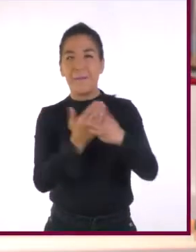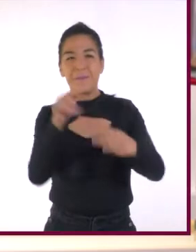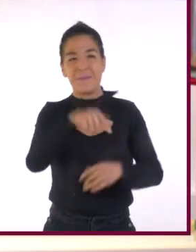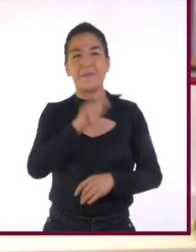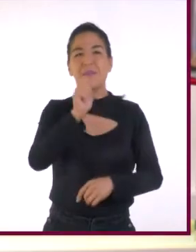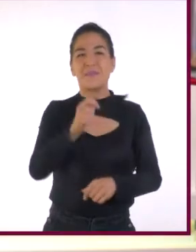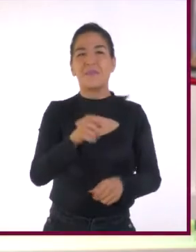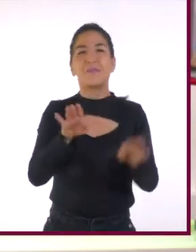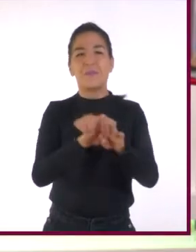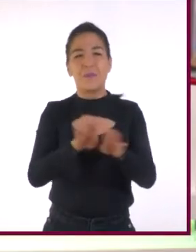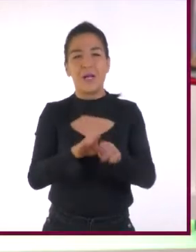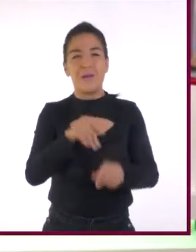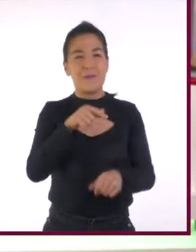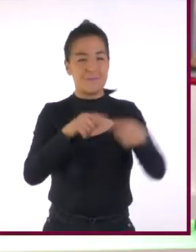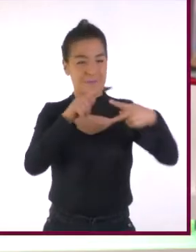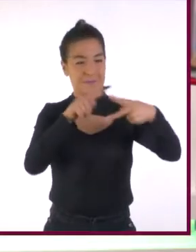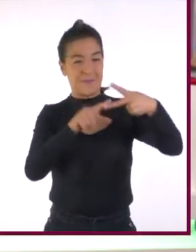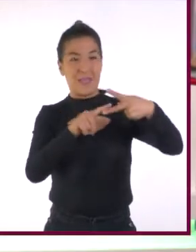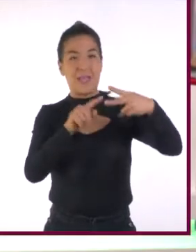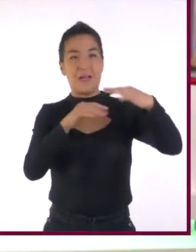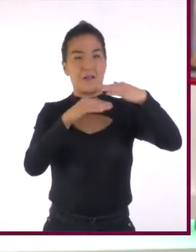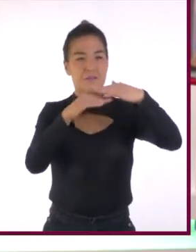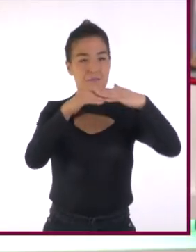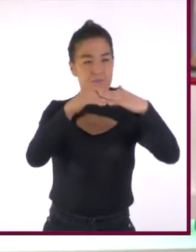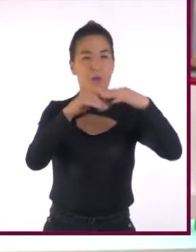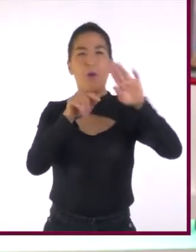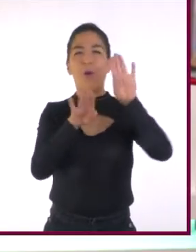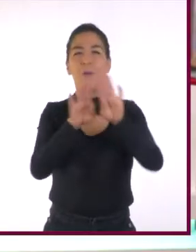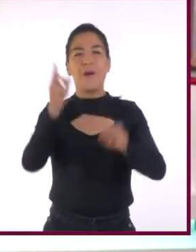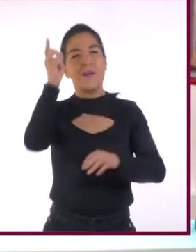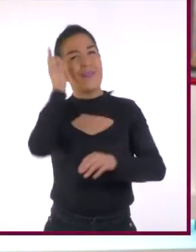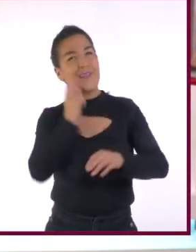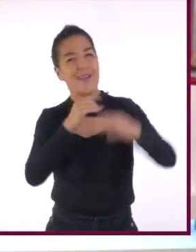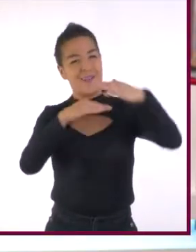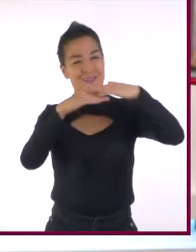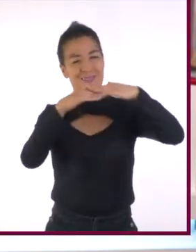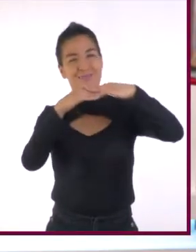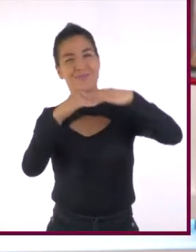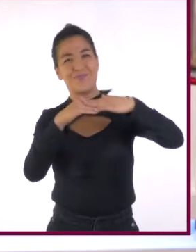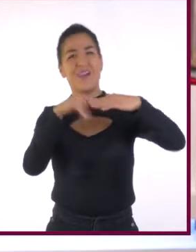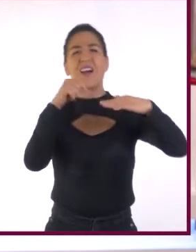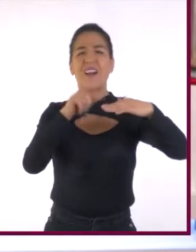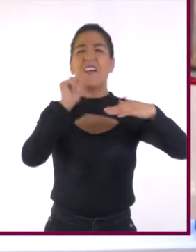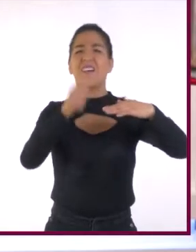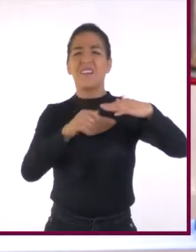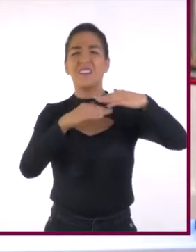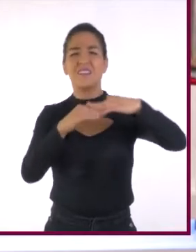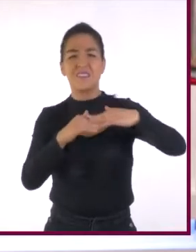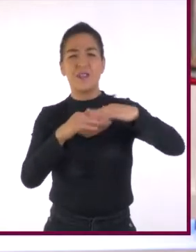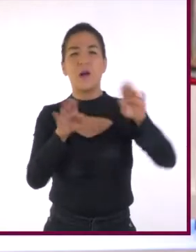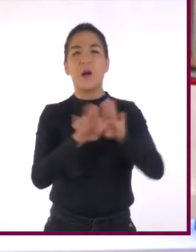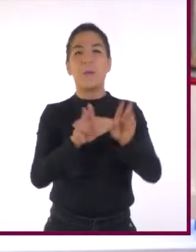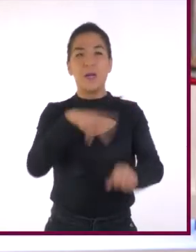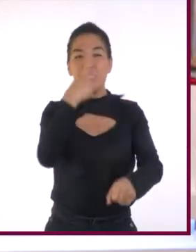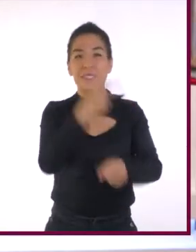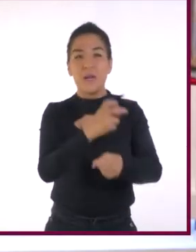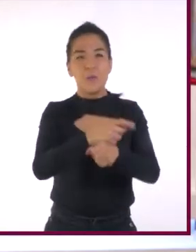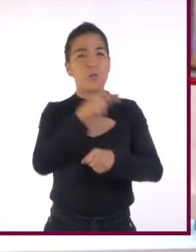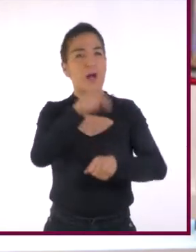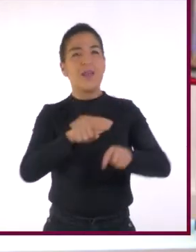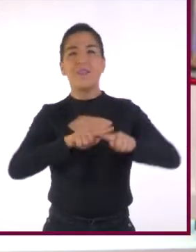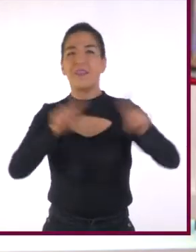principio de que la mitad de nuestro segundo libro está flotando y la otra mitad está descansando sobre el primero, te darás cuenta de que la